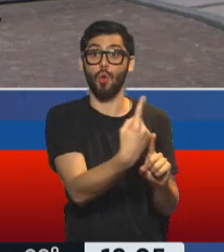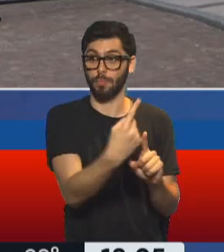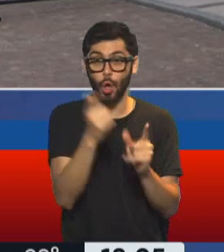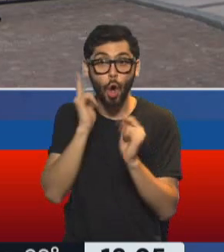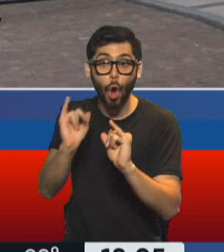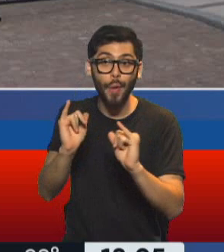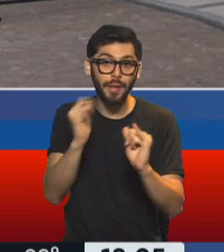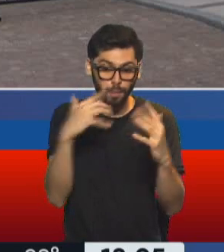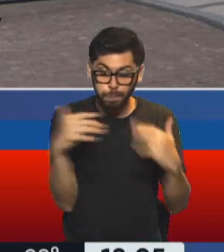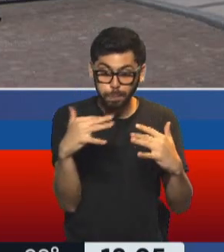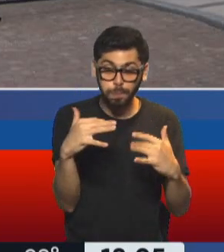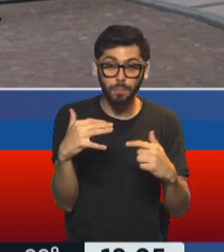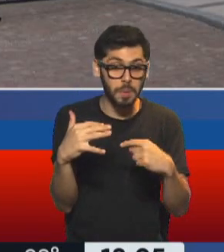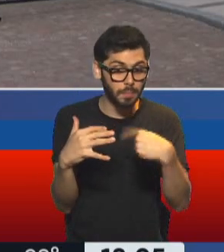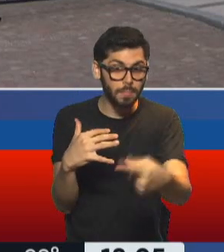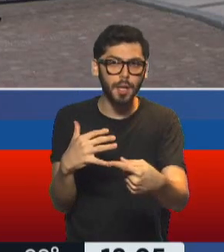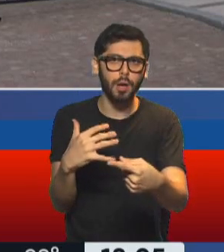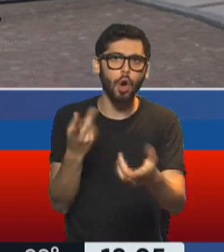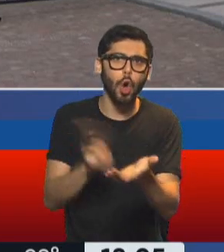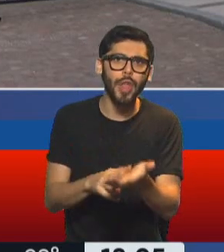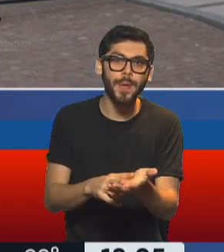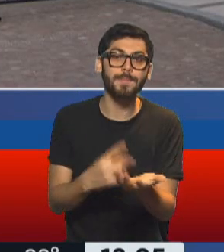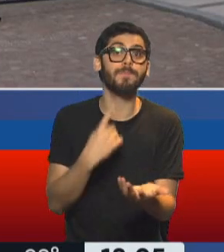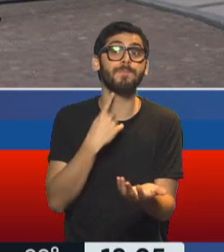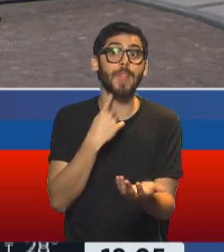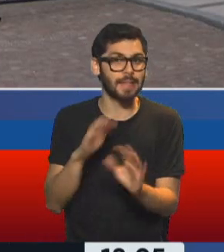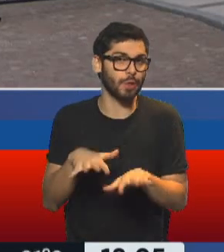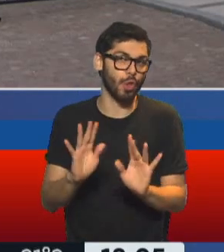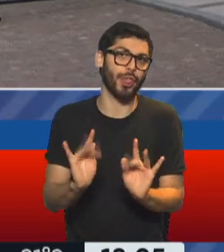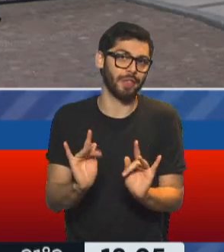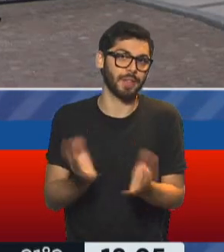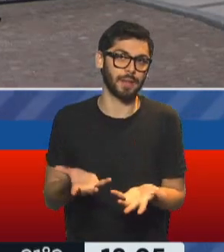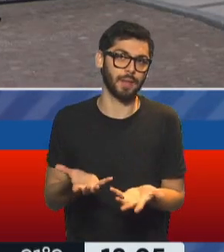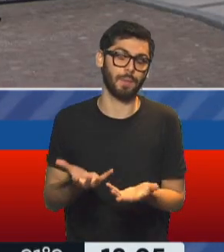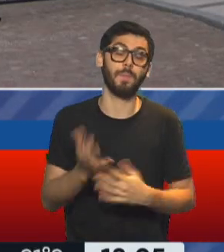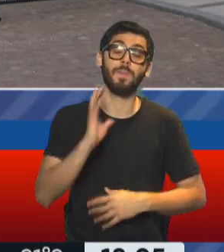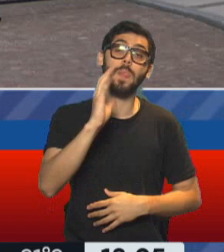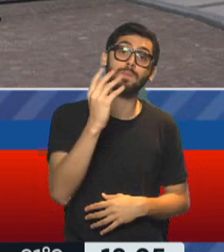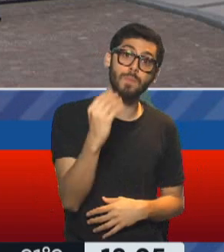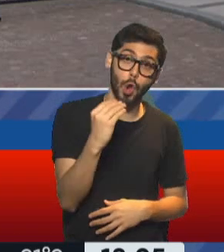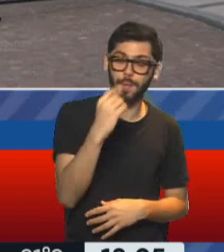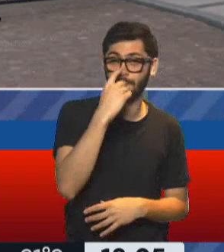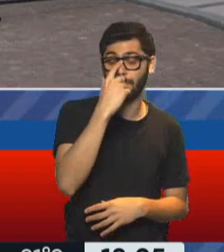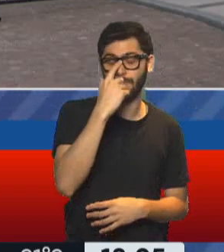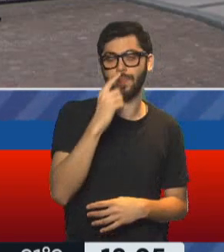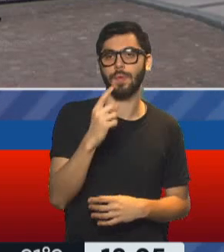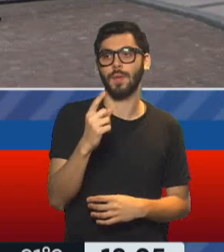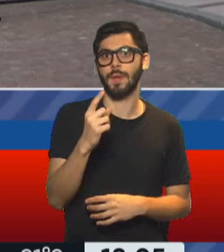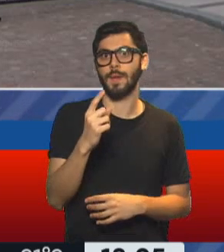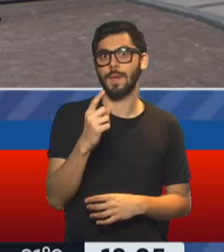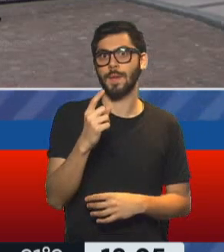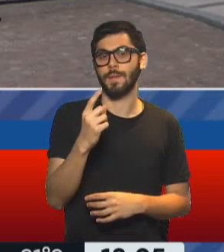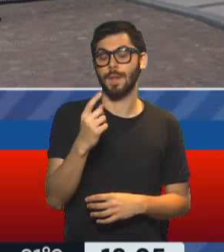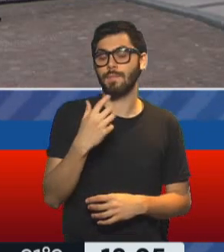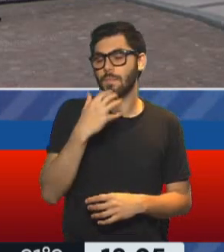que deberían participar. Entonces, la situación es compleja. ¿Por qué? Primero, en realidad nunca